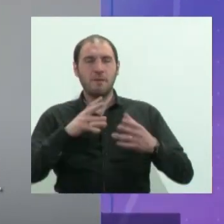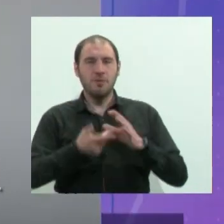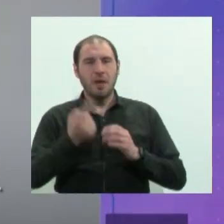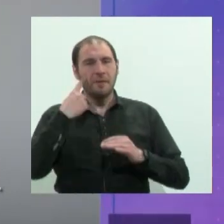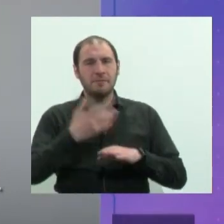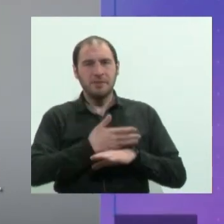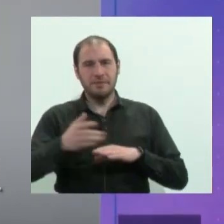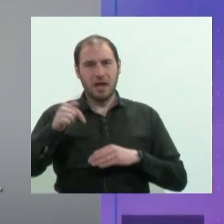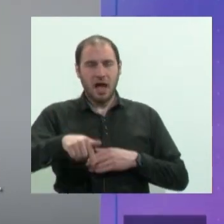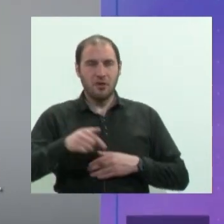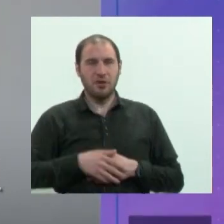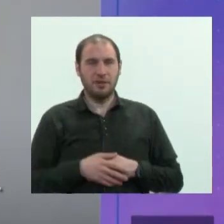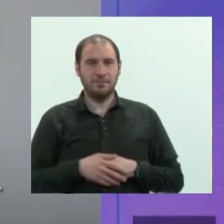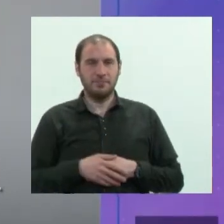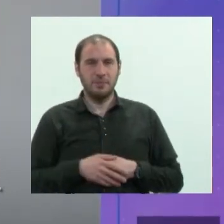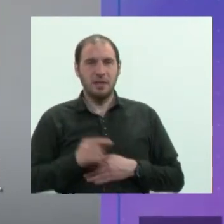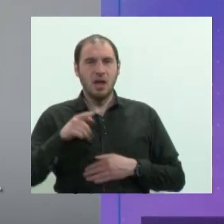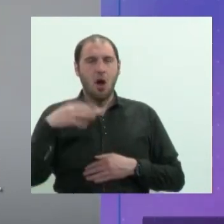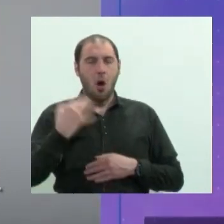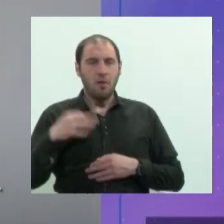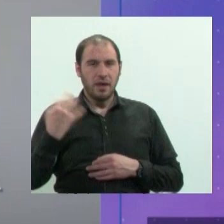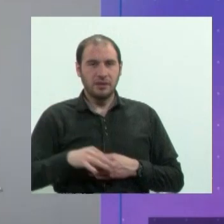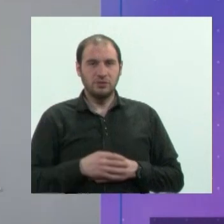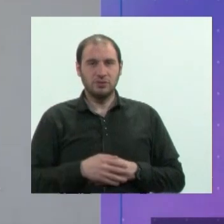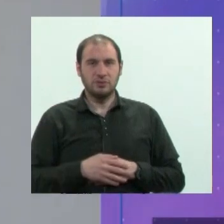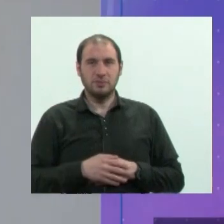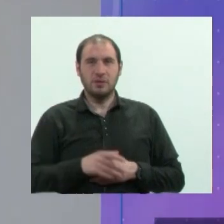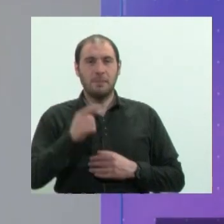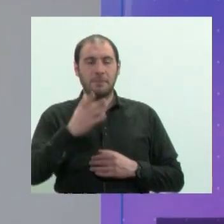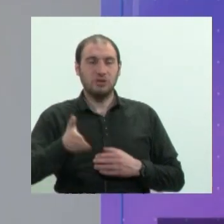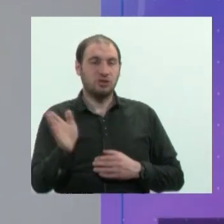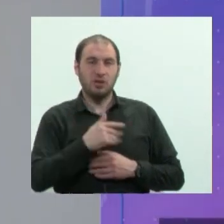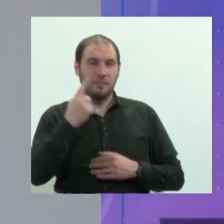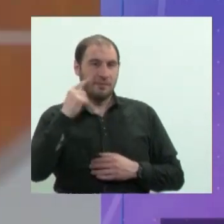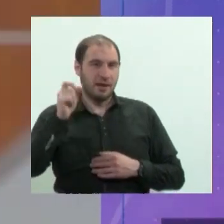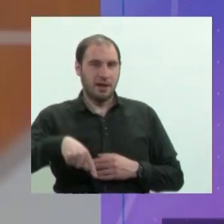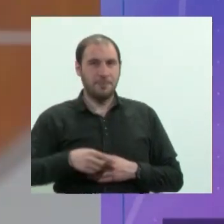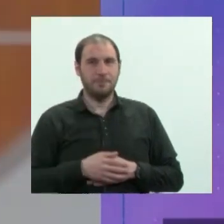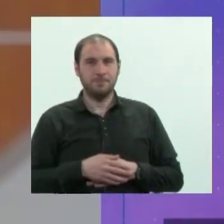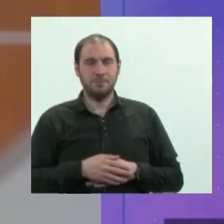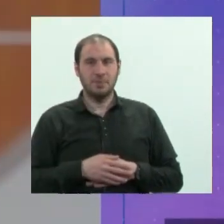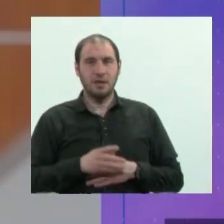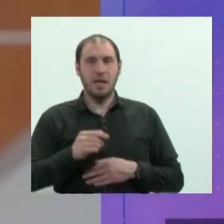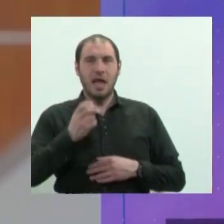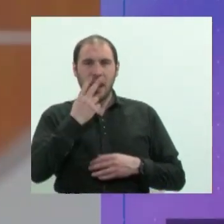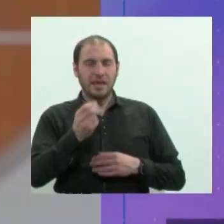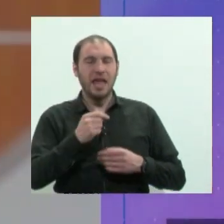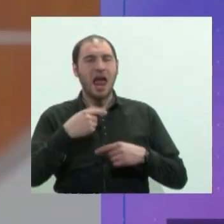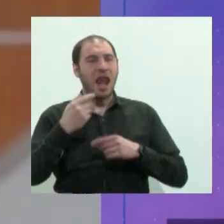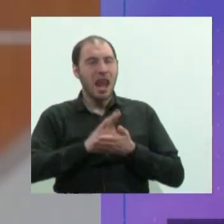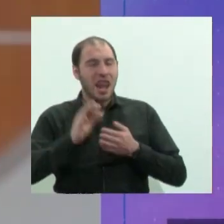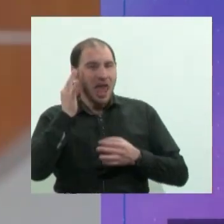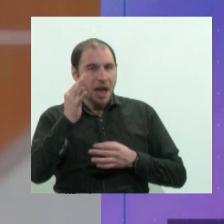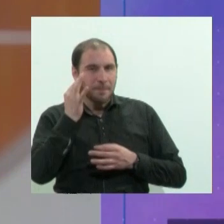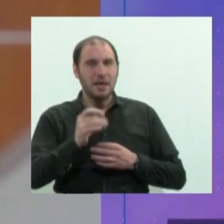vivir actualmente, será una obligación que tenemos todos los habitantes de esta tierra, el generar una energía limpia, el que nuestra